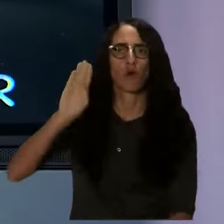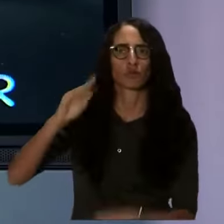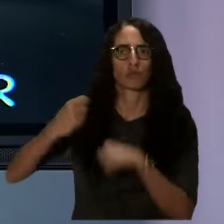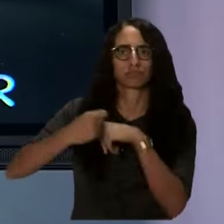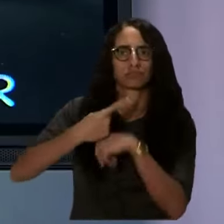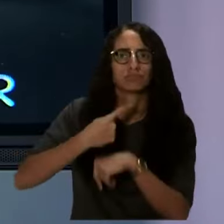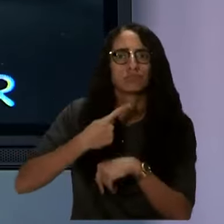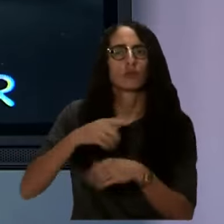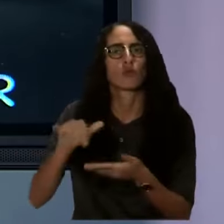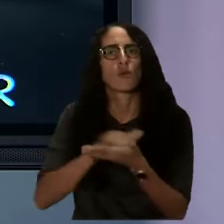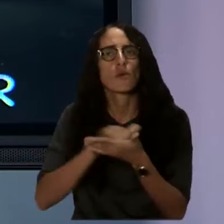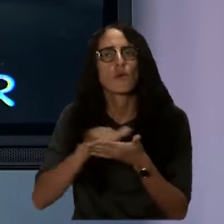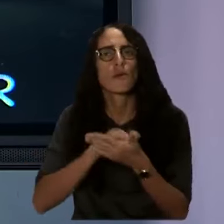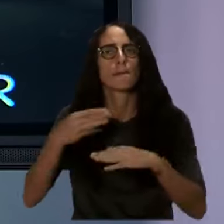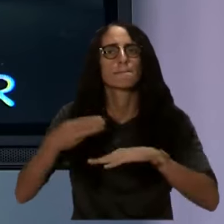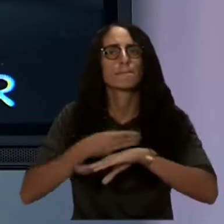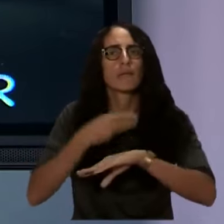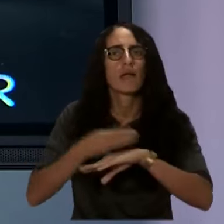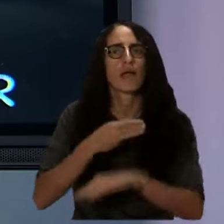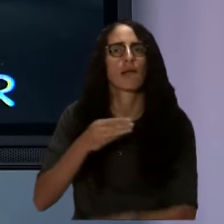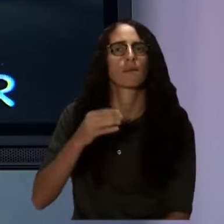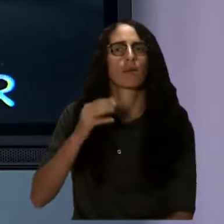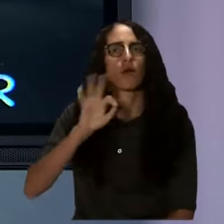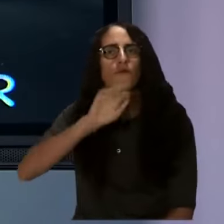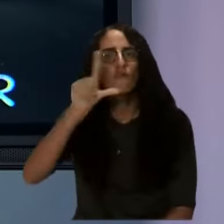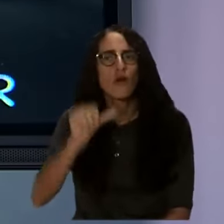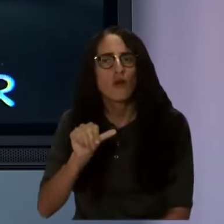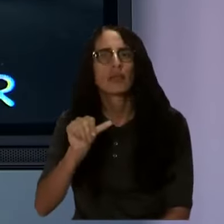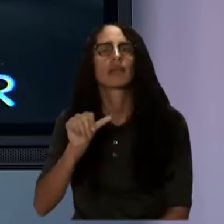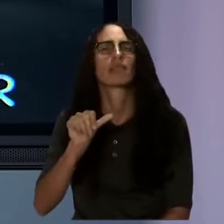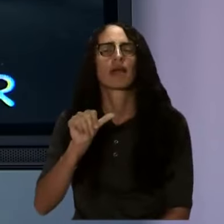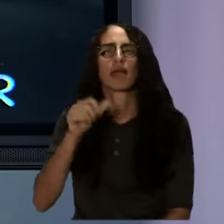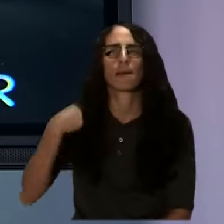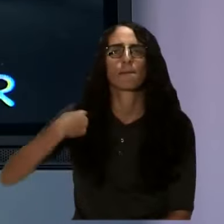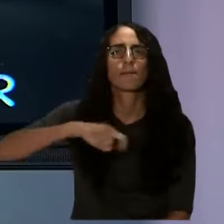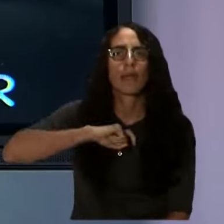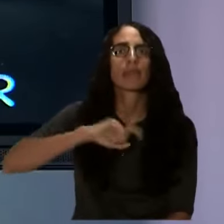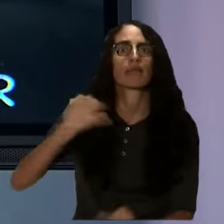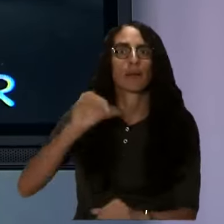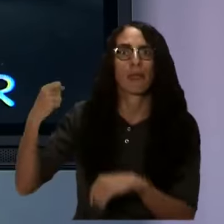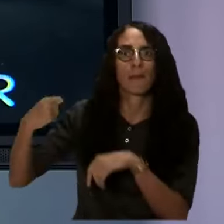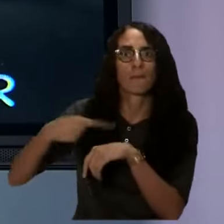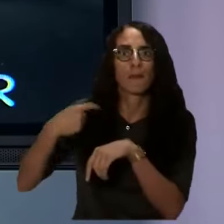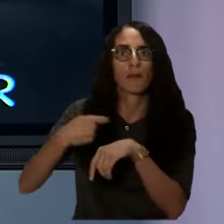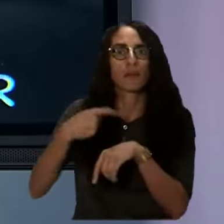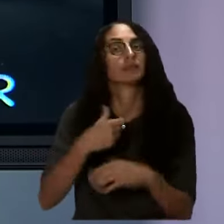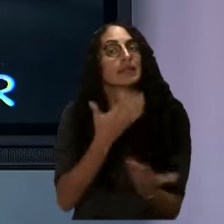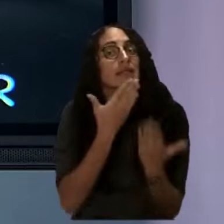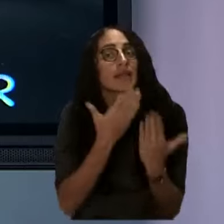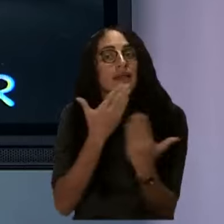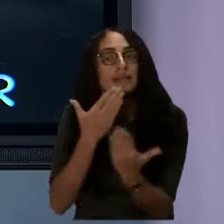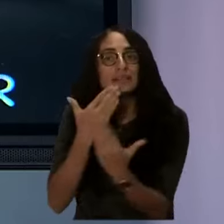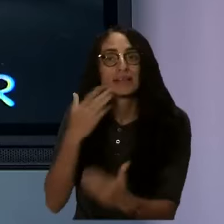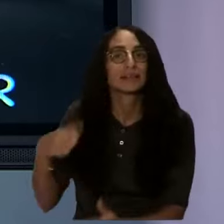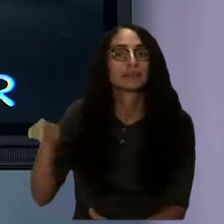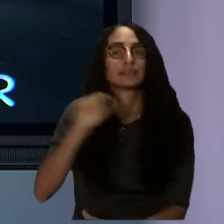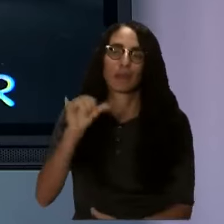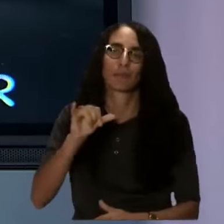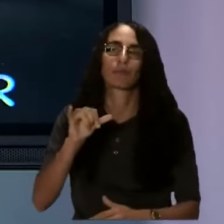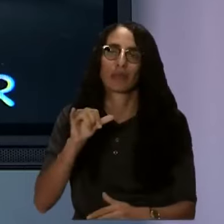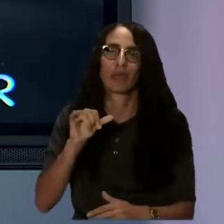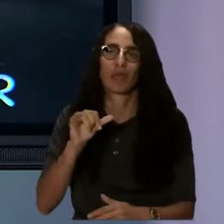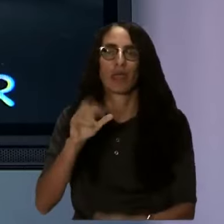la ciudad de Miami de oseola bueno todo el estado de la Florida de España me han escrito bueno de diferentes partes Claro está nuestros buenos hermanos